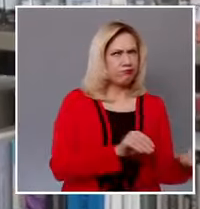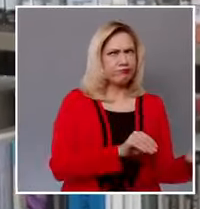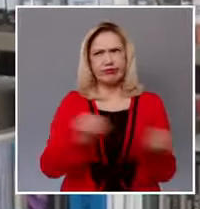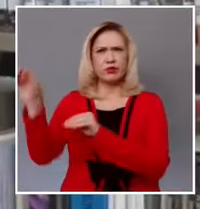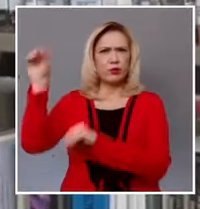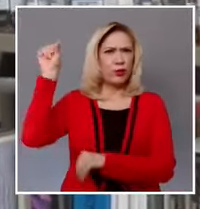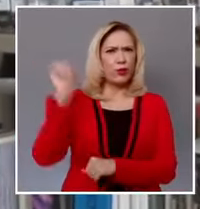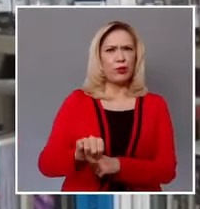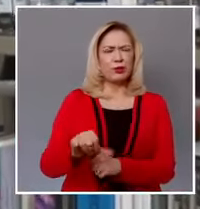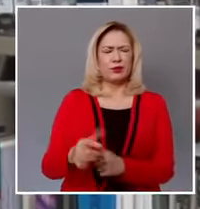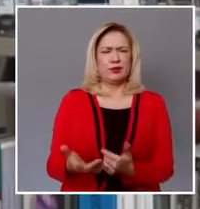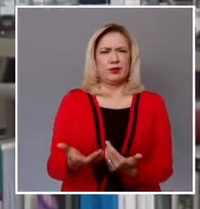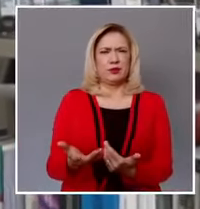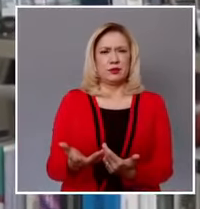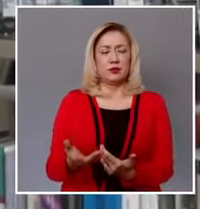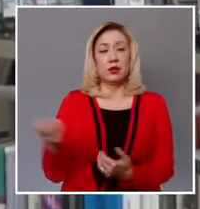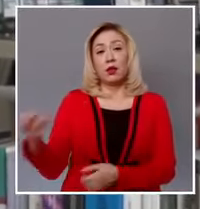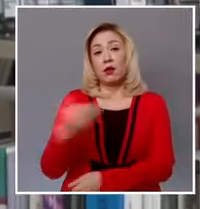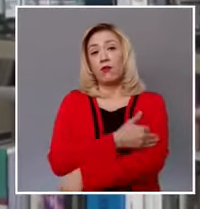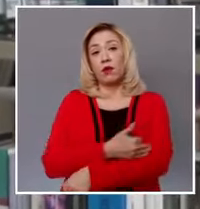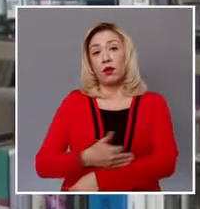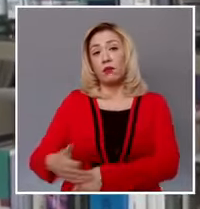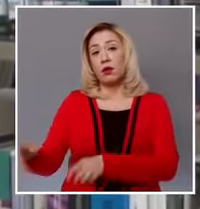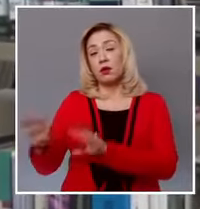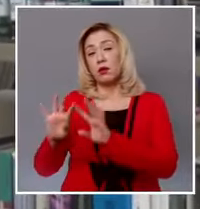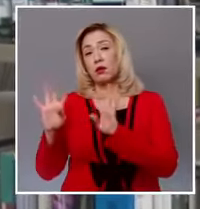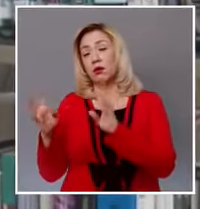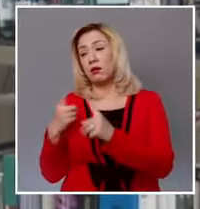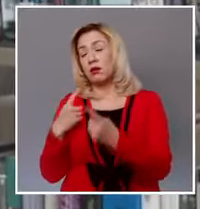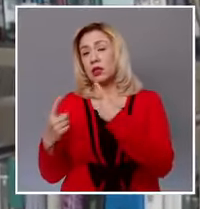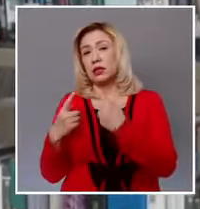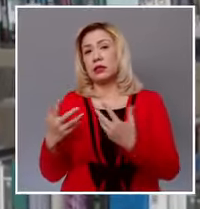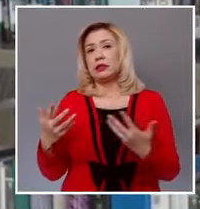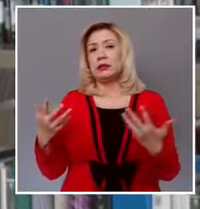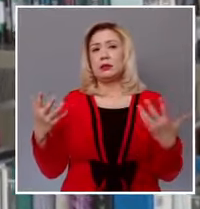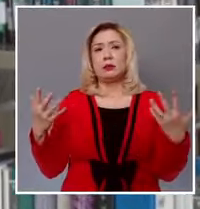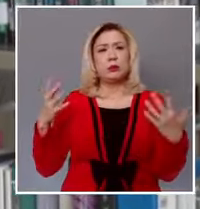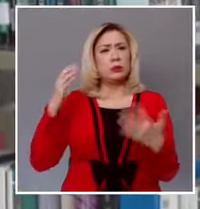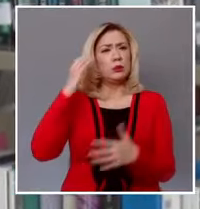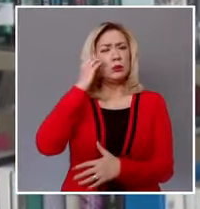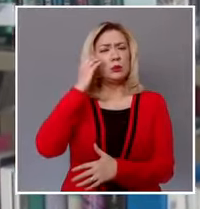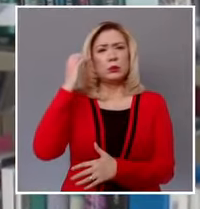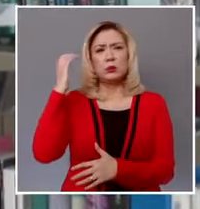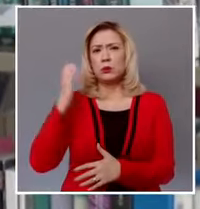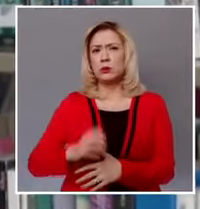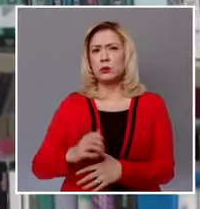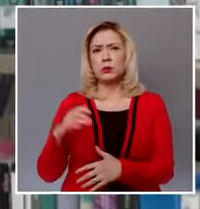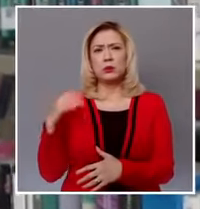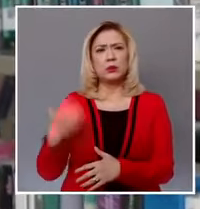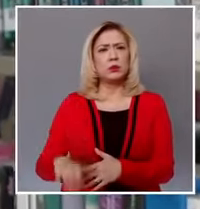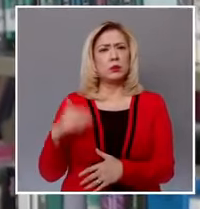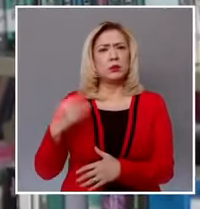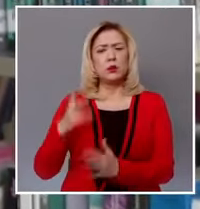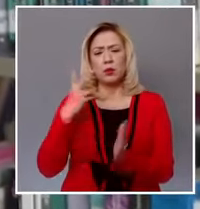Razo devela al final de cuentas lo que sucedía en una época de 2011 que todos